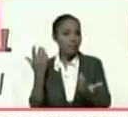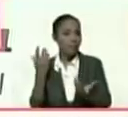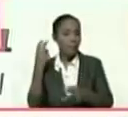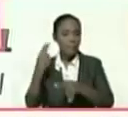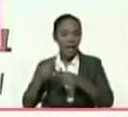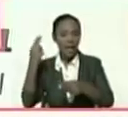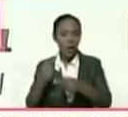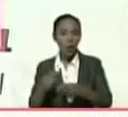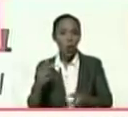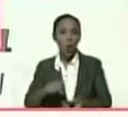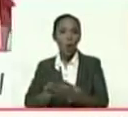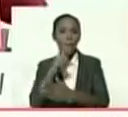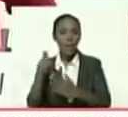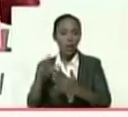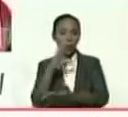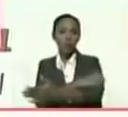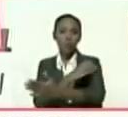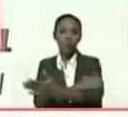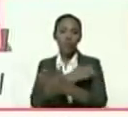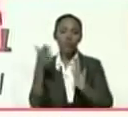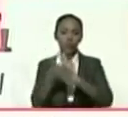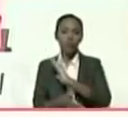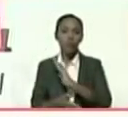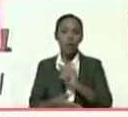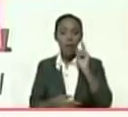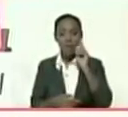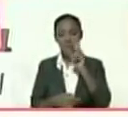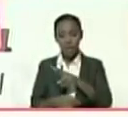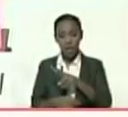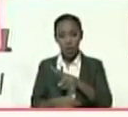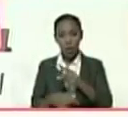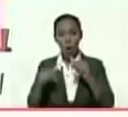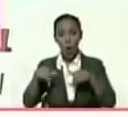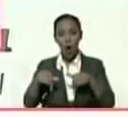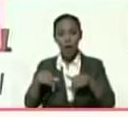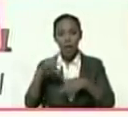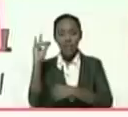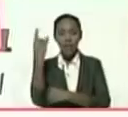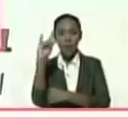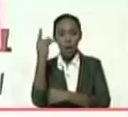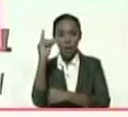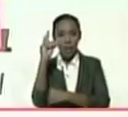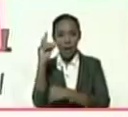de absoluto fascismo. Hemos visto unas imágenes de Bolivia hoy